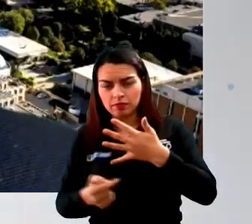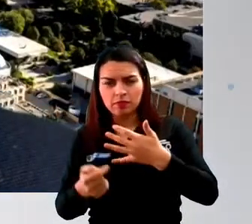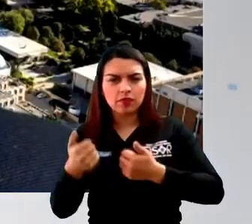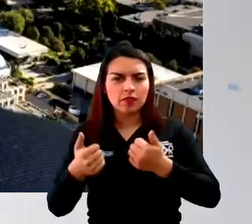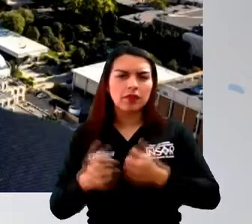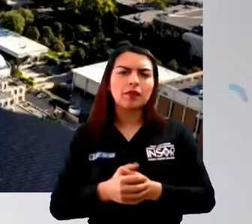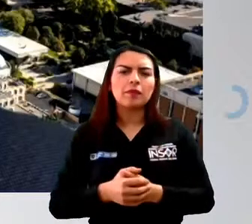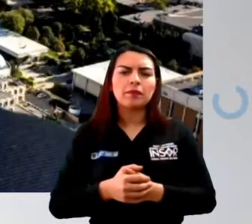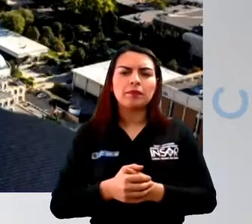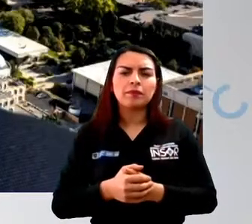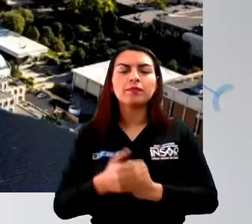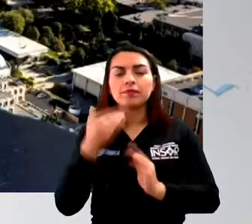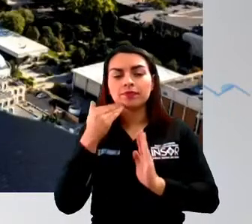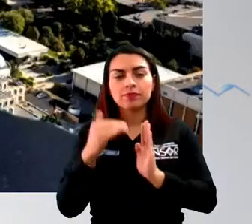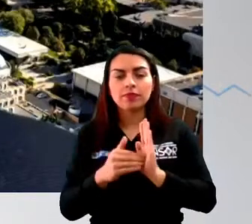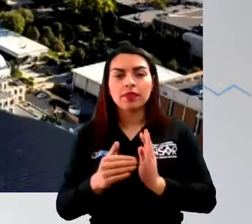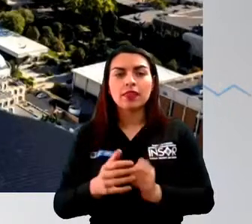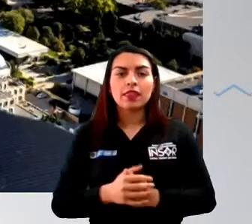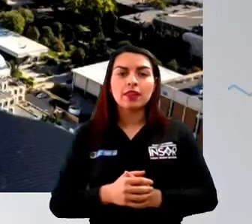capacidades que